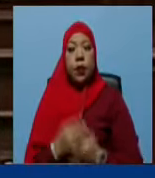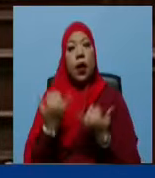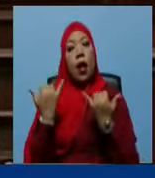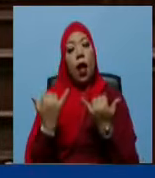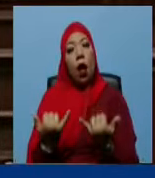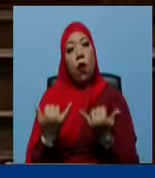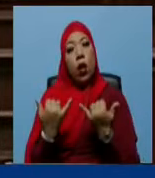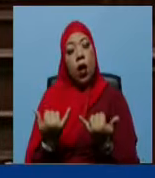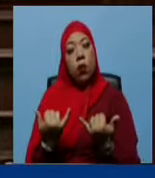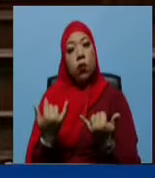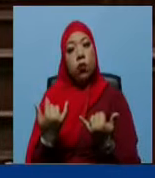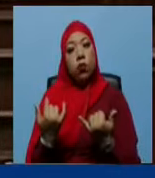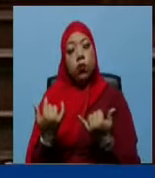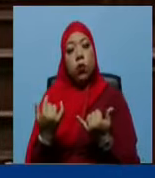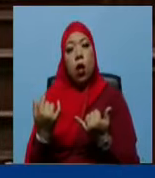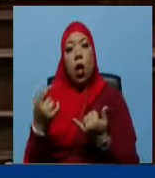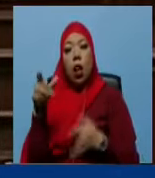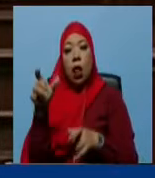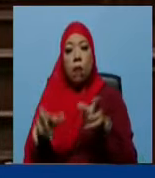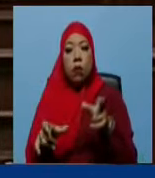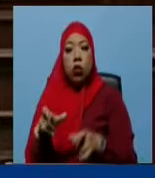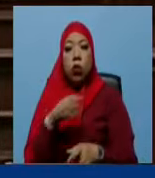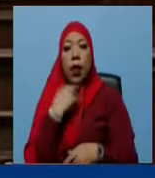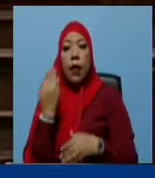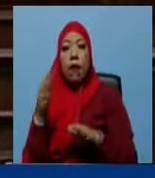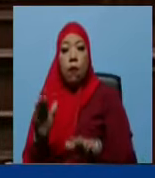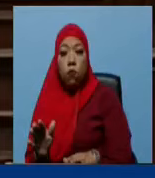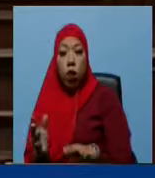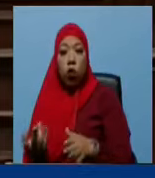resucitando a los Lázaros.